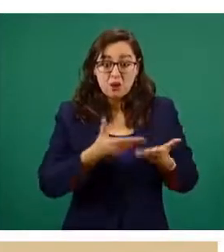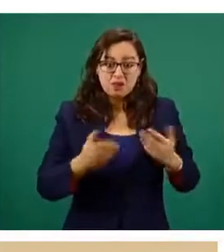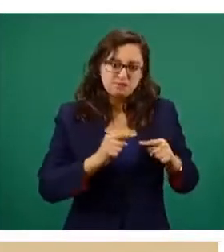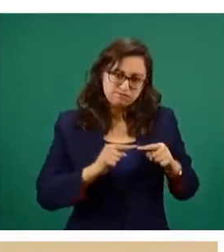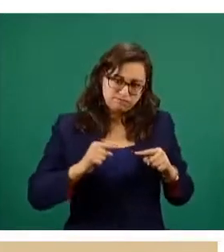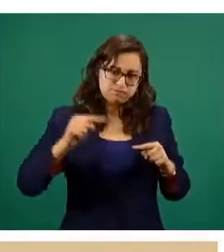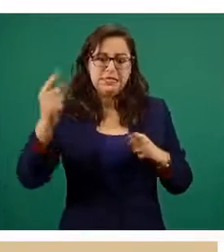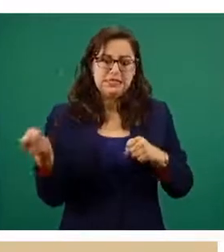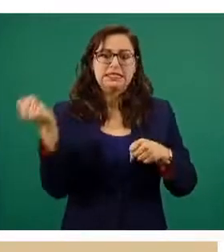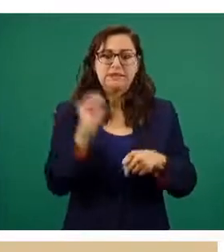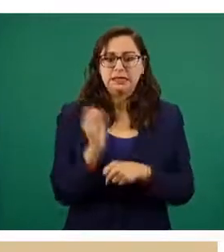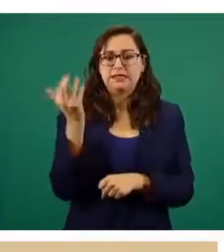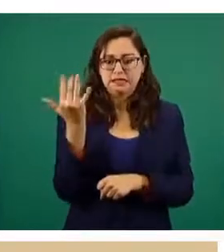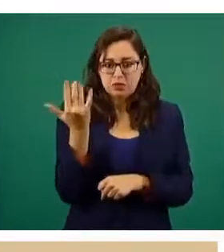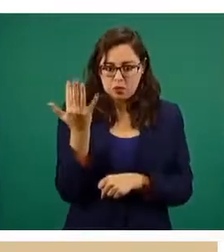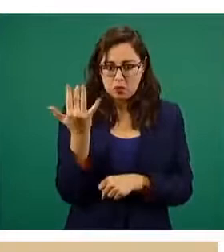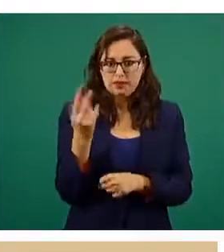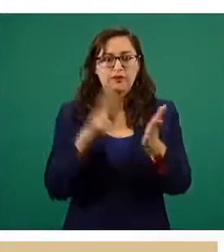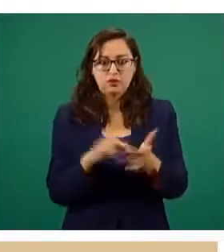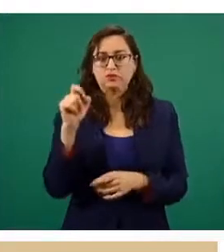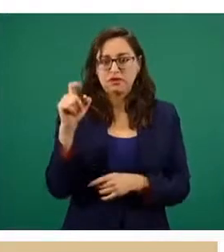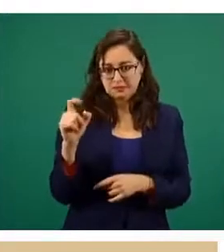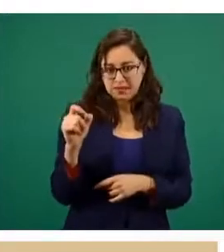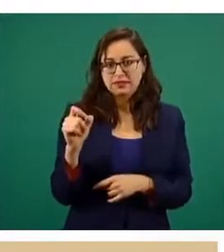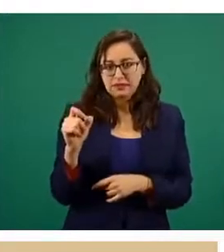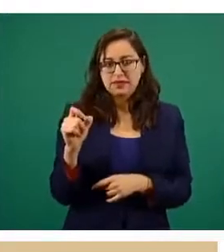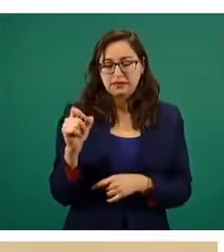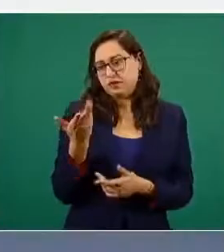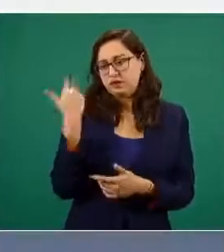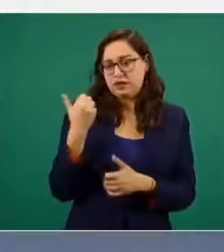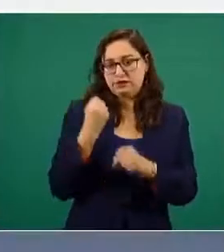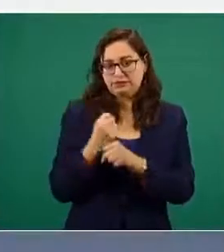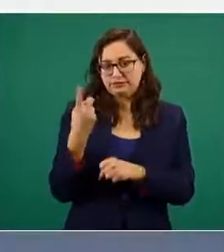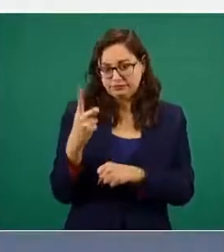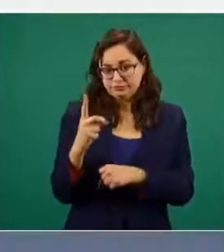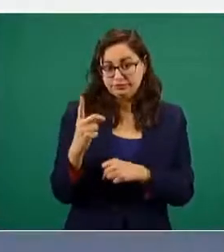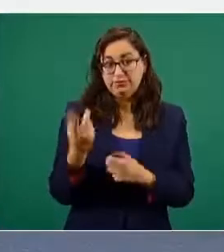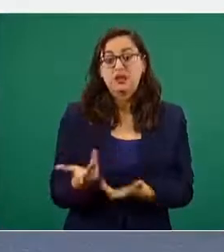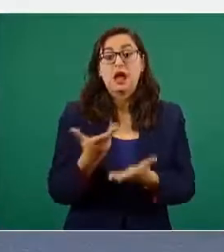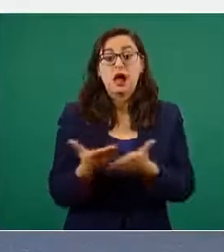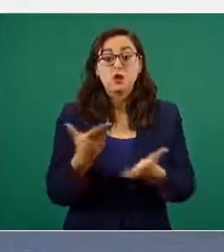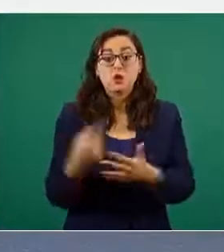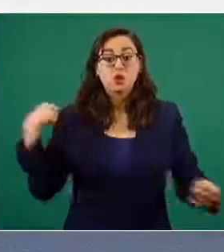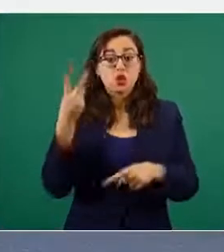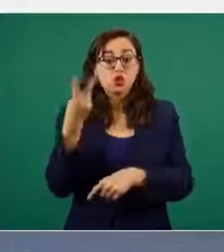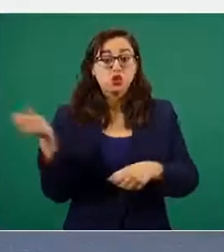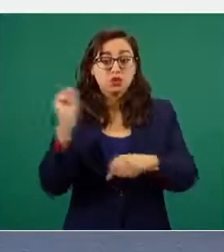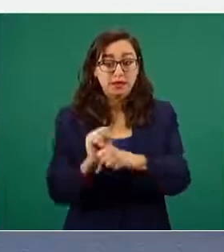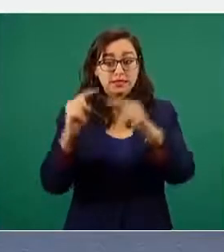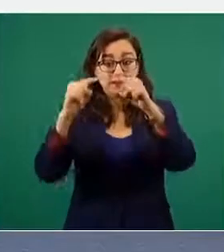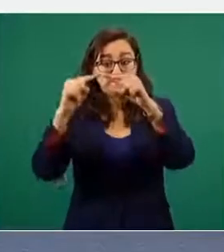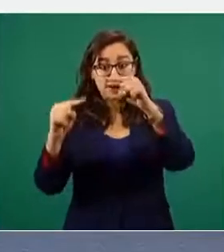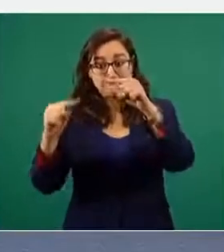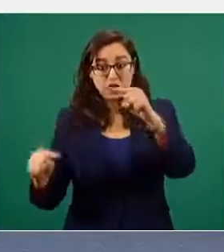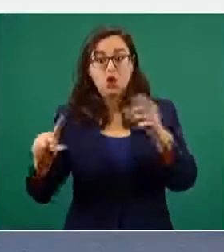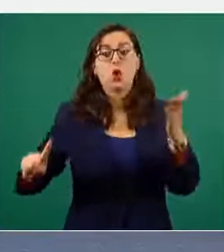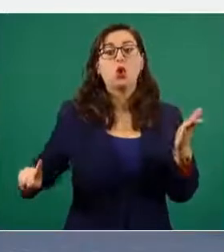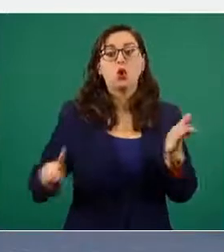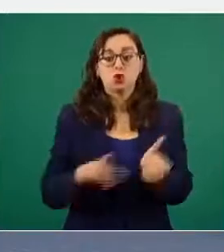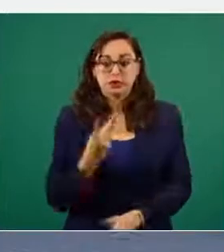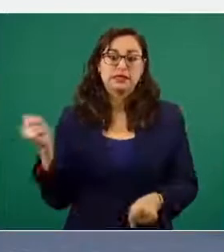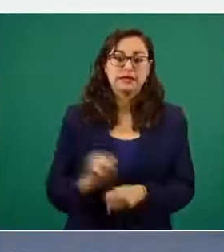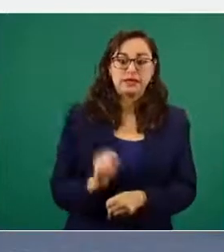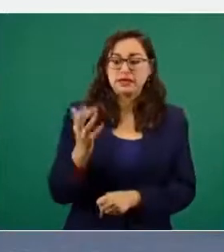semana epidemiológica número 50 de 2020, que es la penúltima semana del año, y después hemos tenido 2 semanas consecutivas de descenso para el corte de información que termina en la